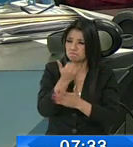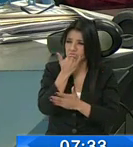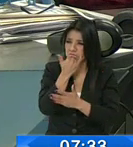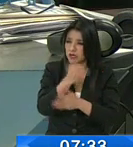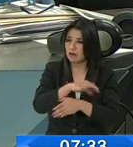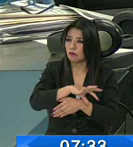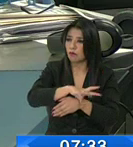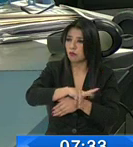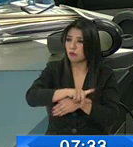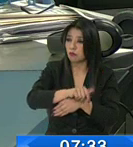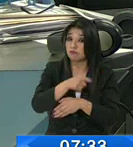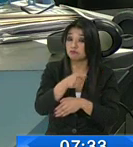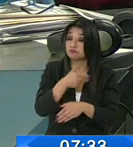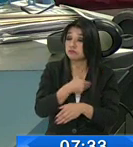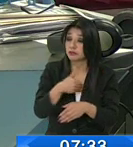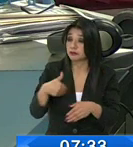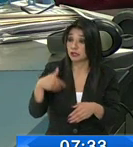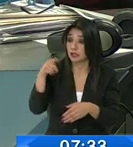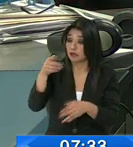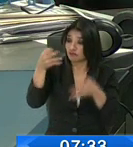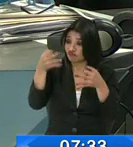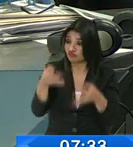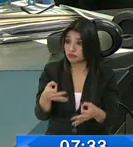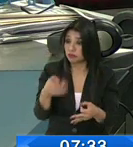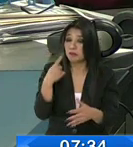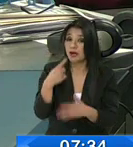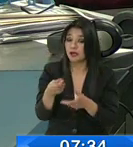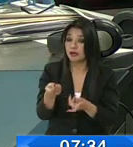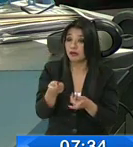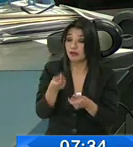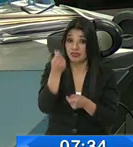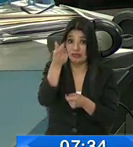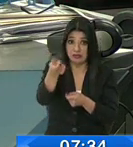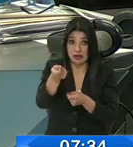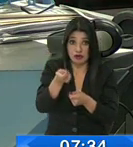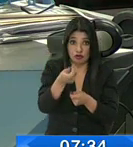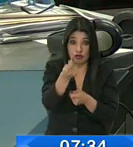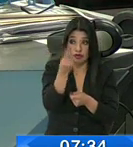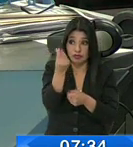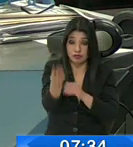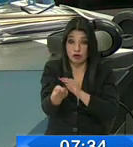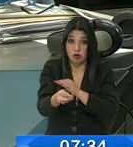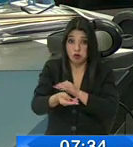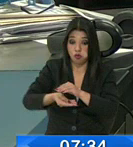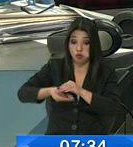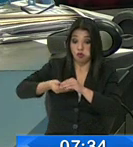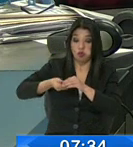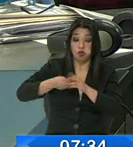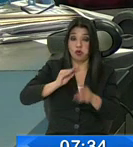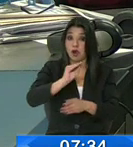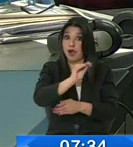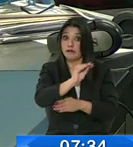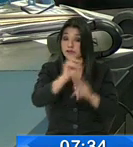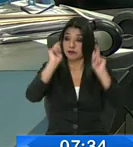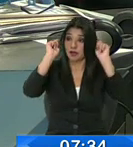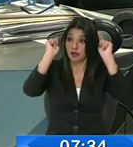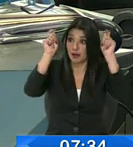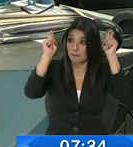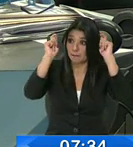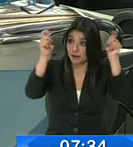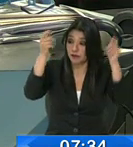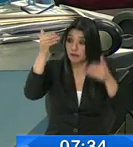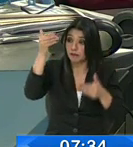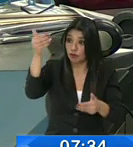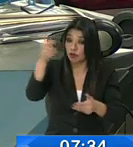desde la presidencia de la república- para captar dinero incluso sin notificar en una campaña electoral al